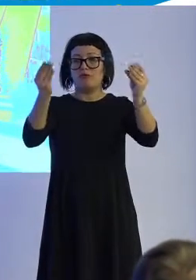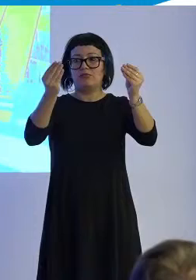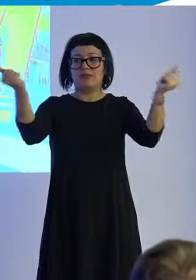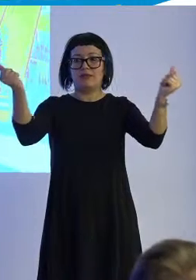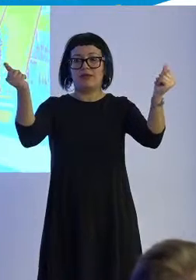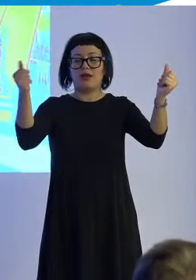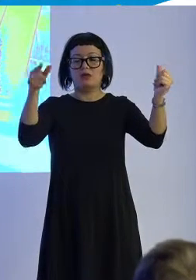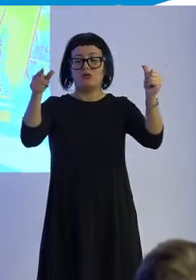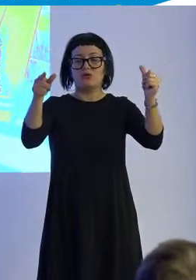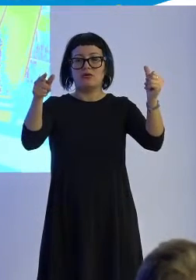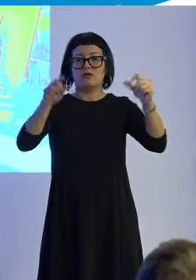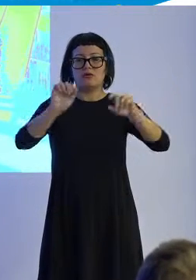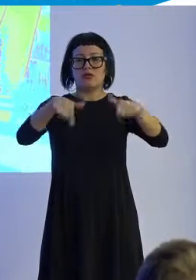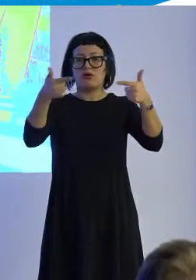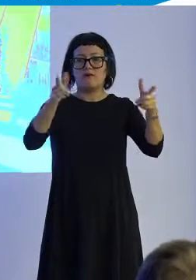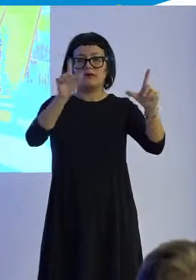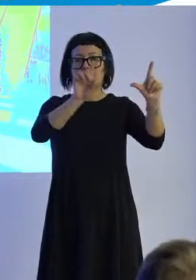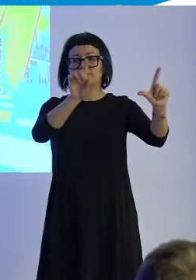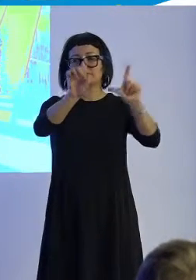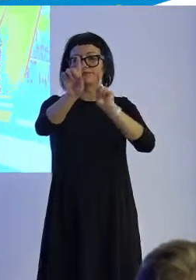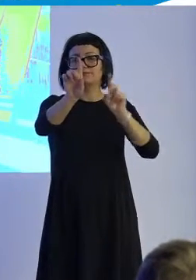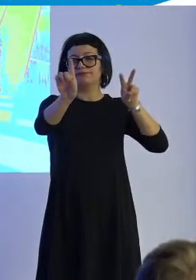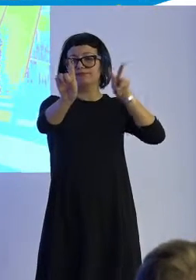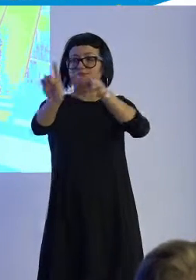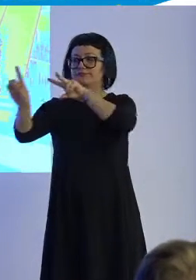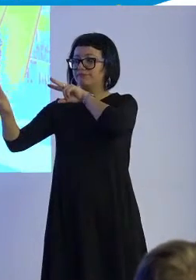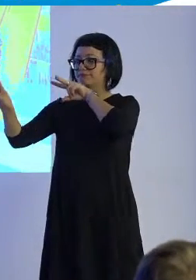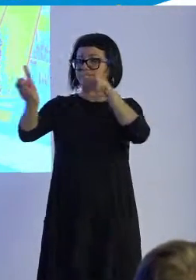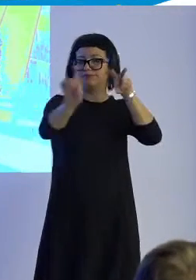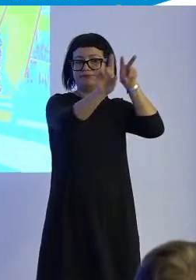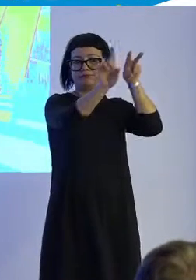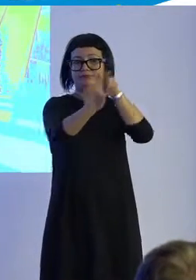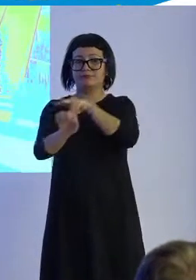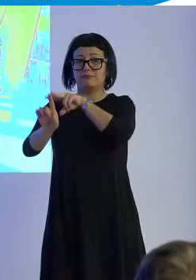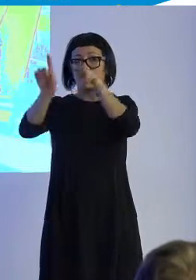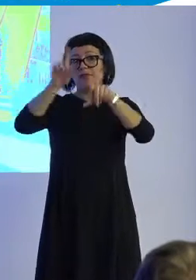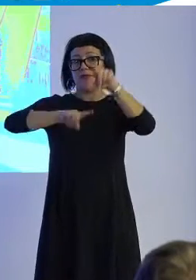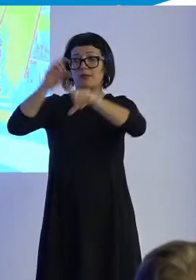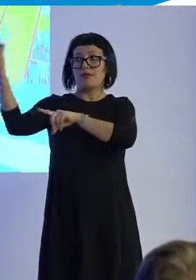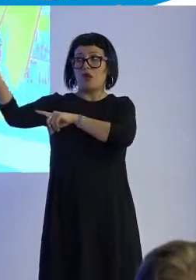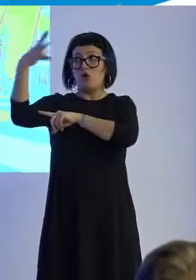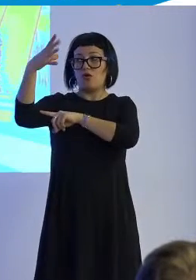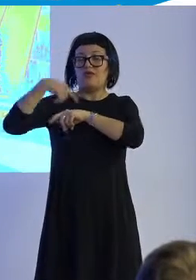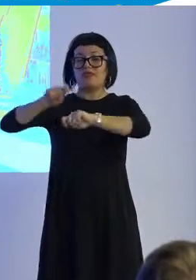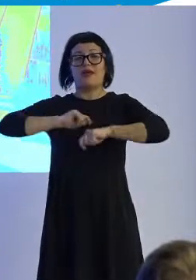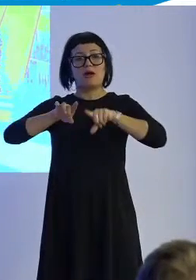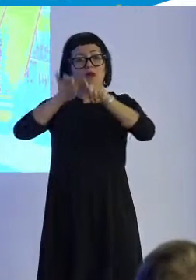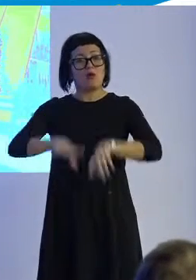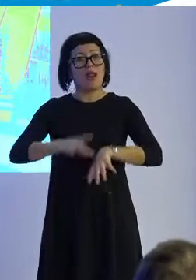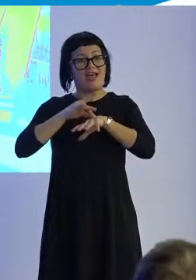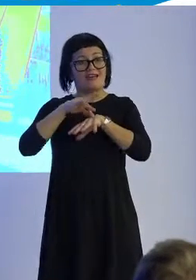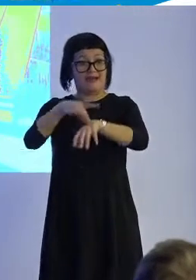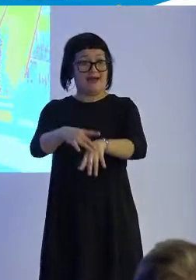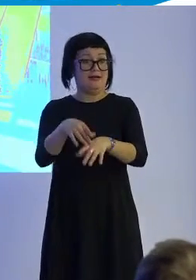tú instintivamente seguías ese robot y luego aparecían como unos haces de luz que eran los que te iban guiando. Entonces, esta es una forma